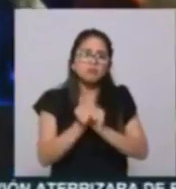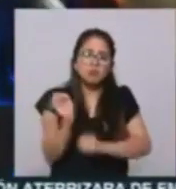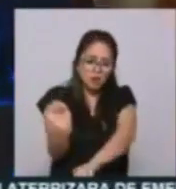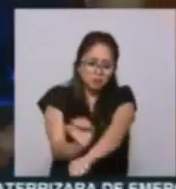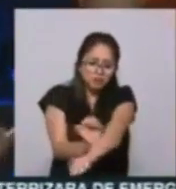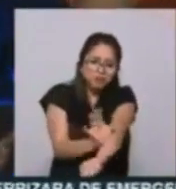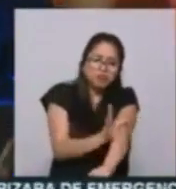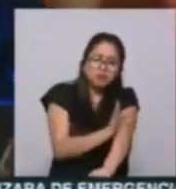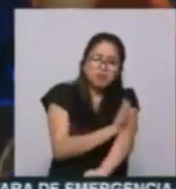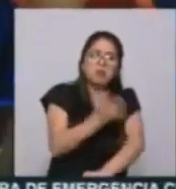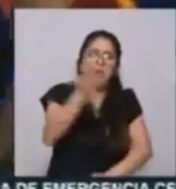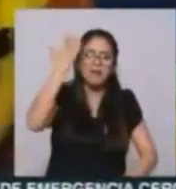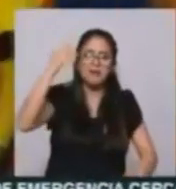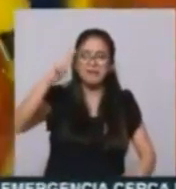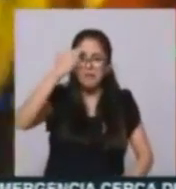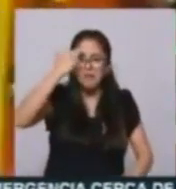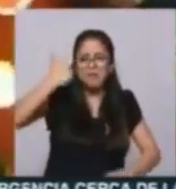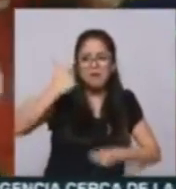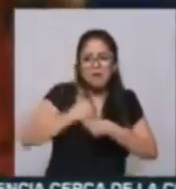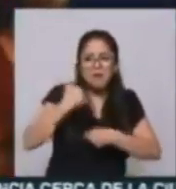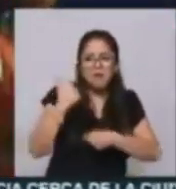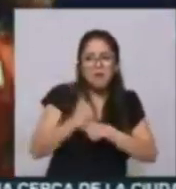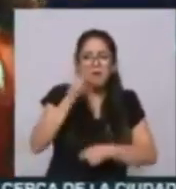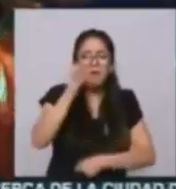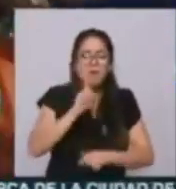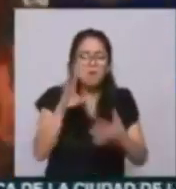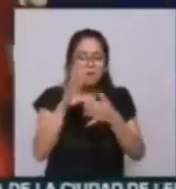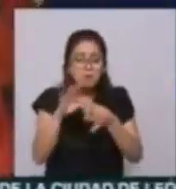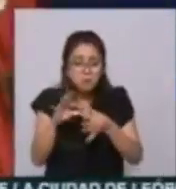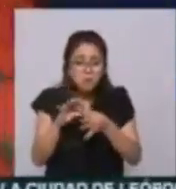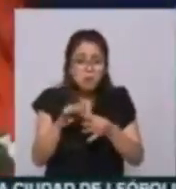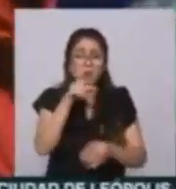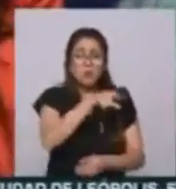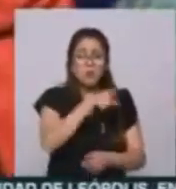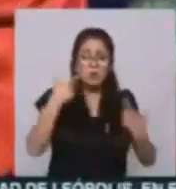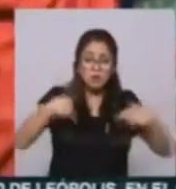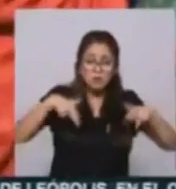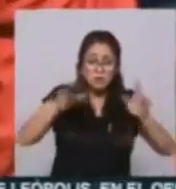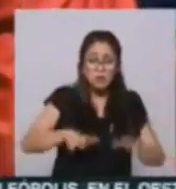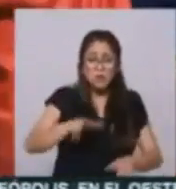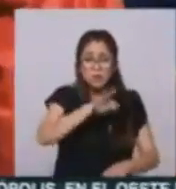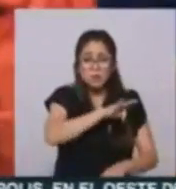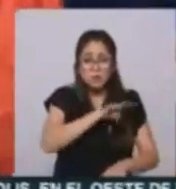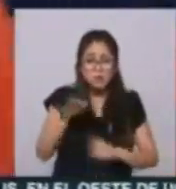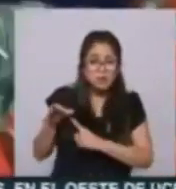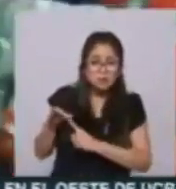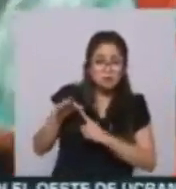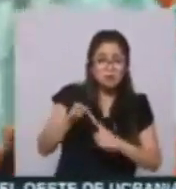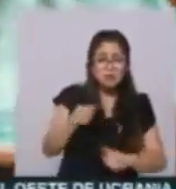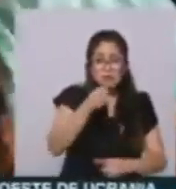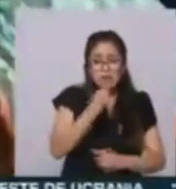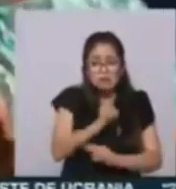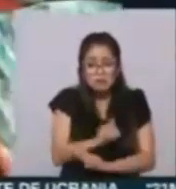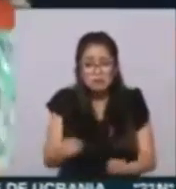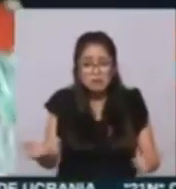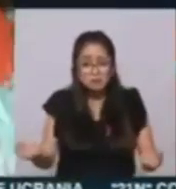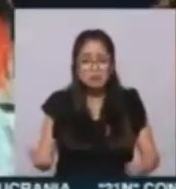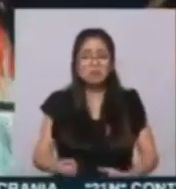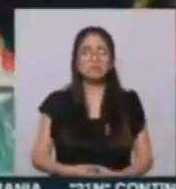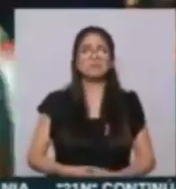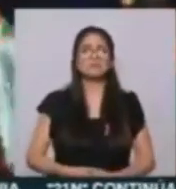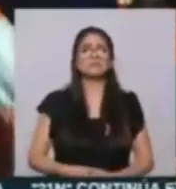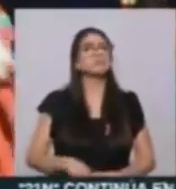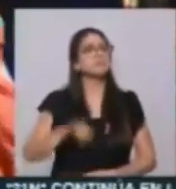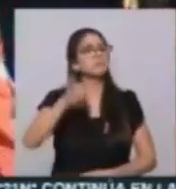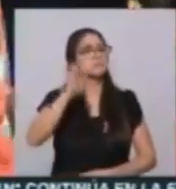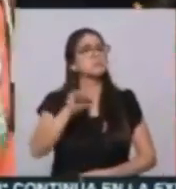lamento que nuestras abuelitas nos las contaban. ¿Podemos llevar a los chiquitos a la representación? Sí, es un evento totalmente familiar, Sí.